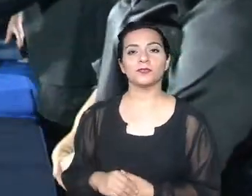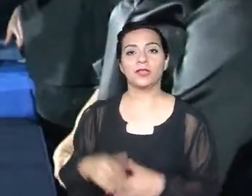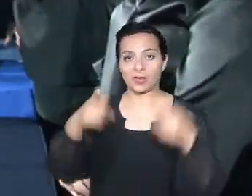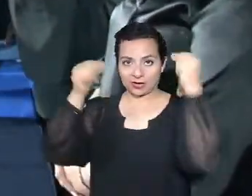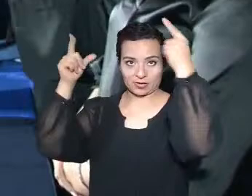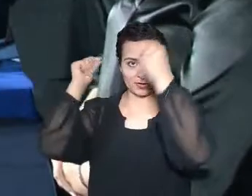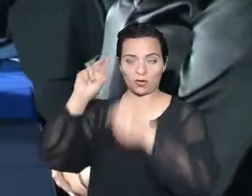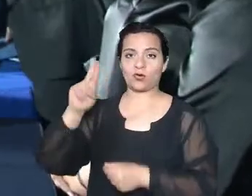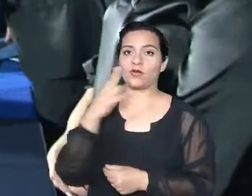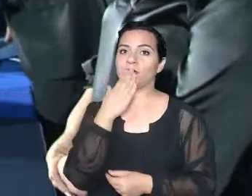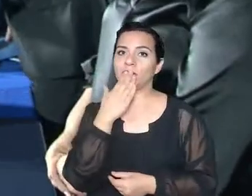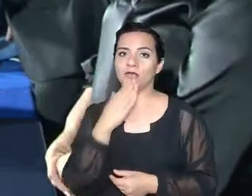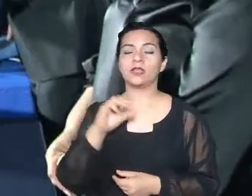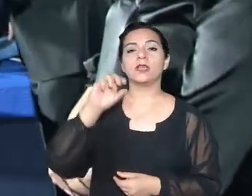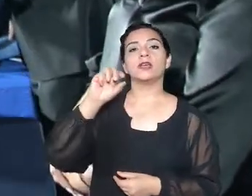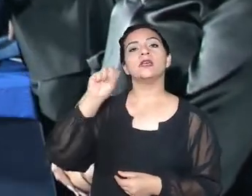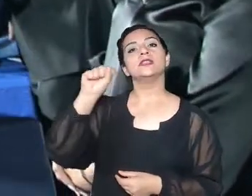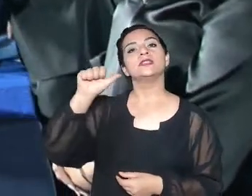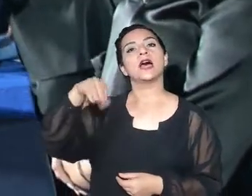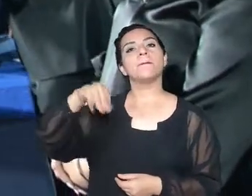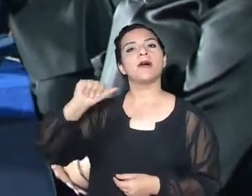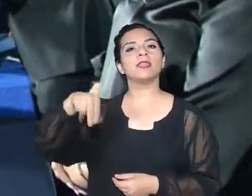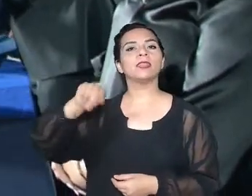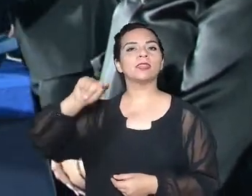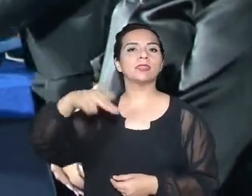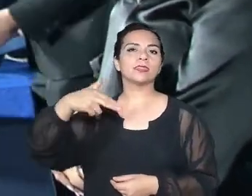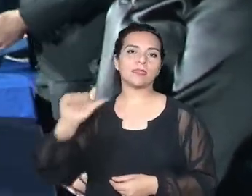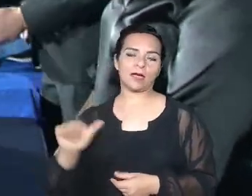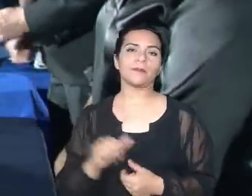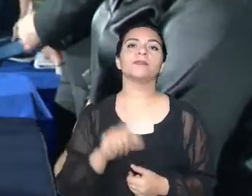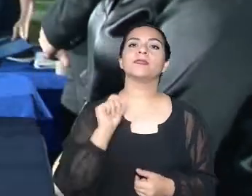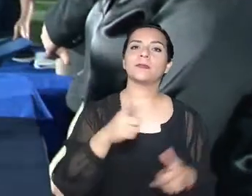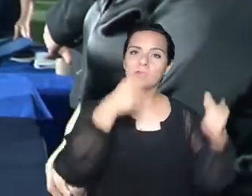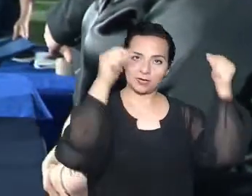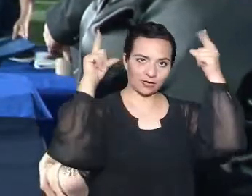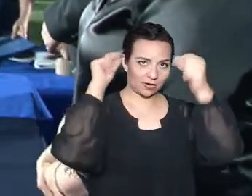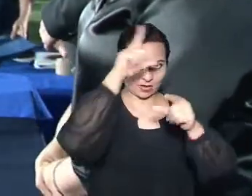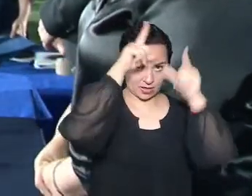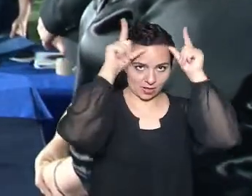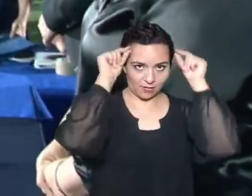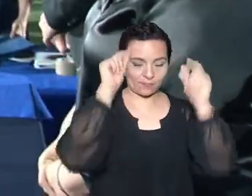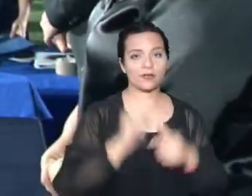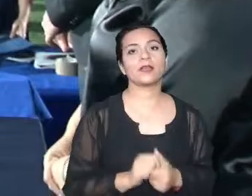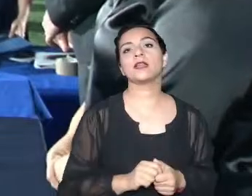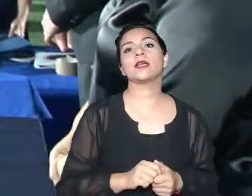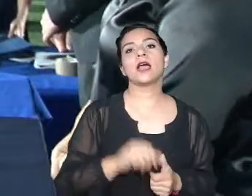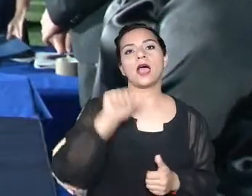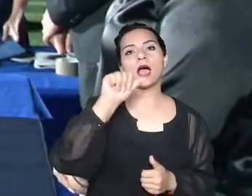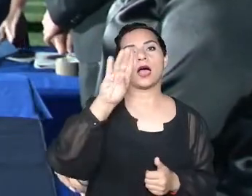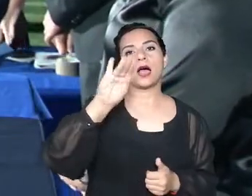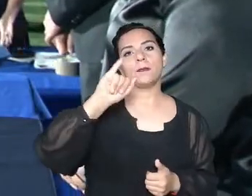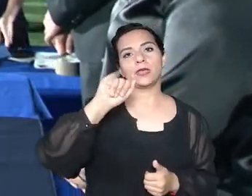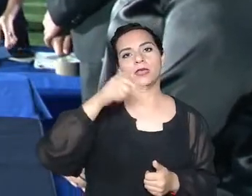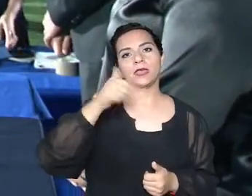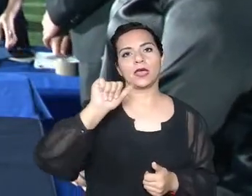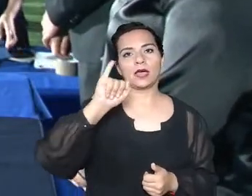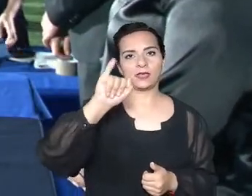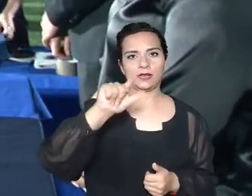de la UNISON Samantha García Contreras. Egresada de enfermería es Andrea Abigail Molina